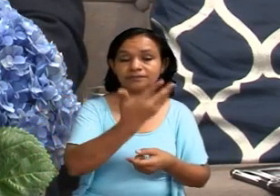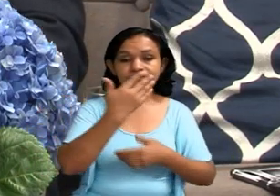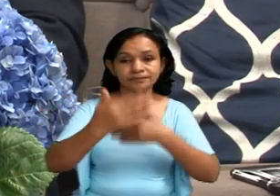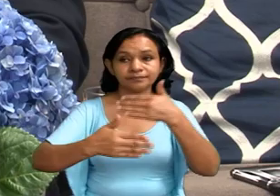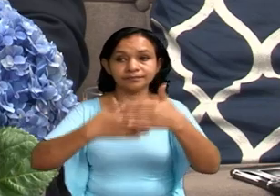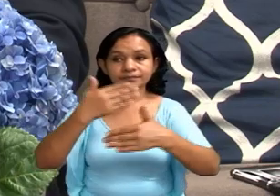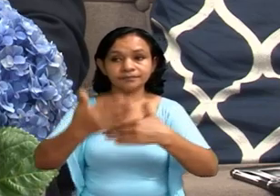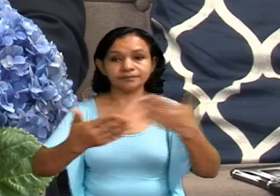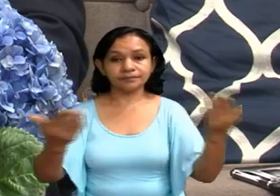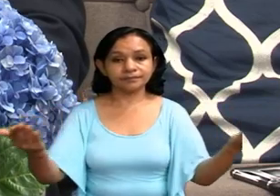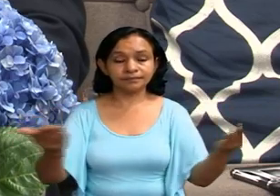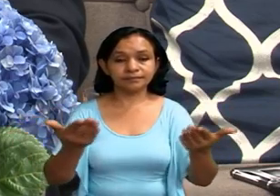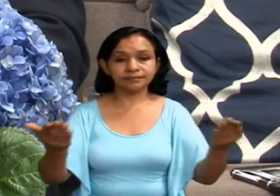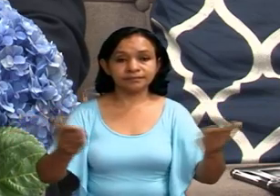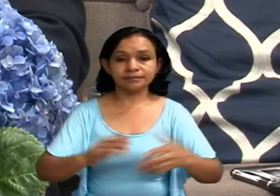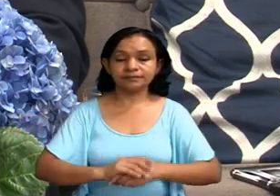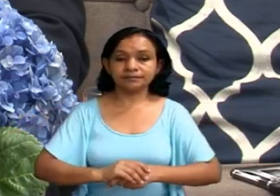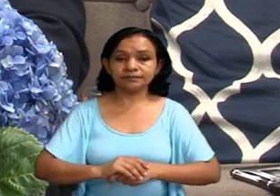proceso